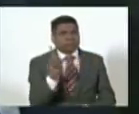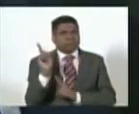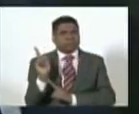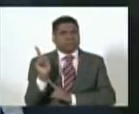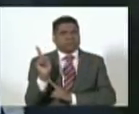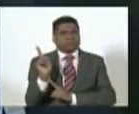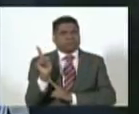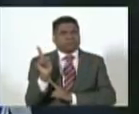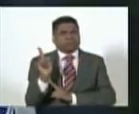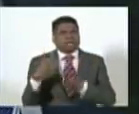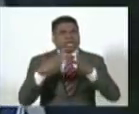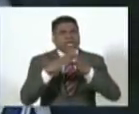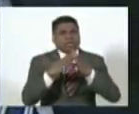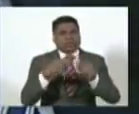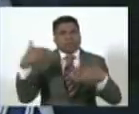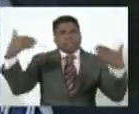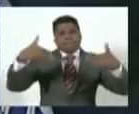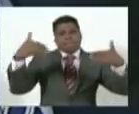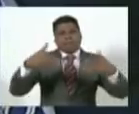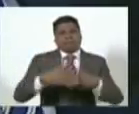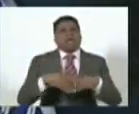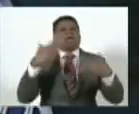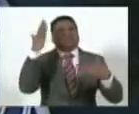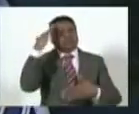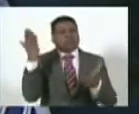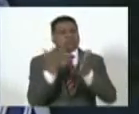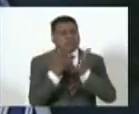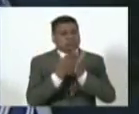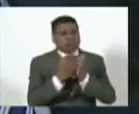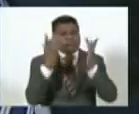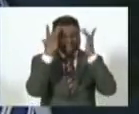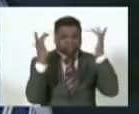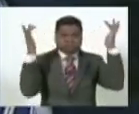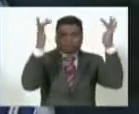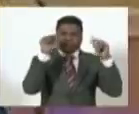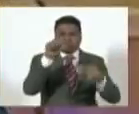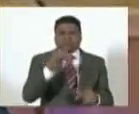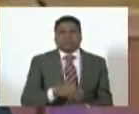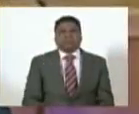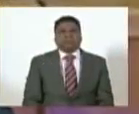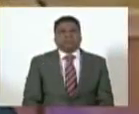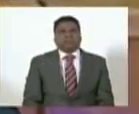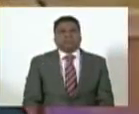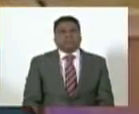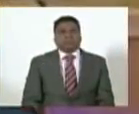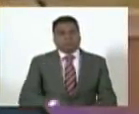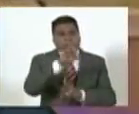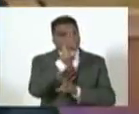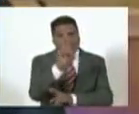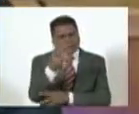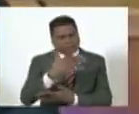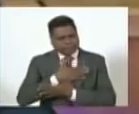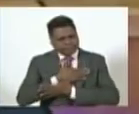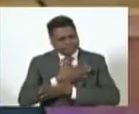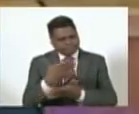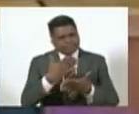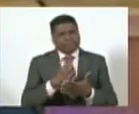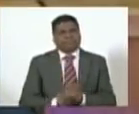criminológico y delincuencial en Venezuela. Y sin lugar a dudas, por el respeto que me